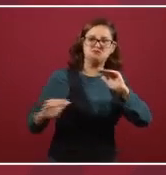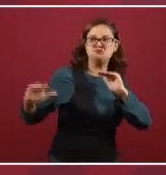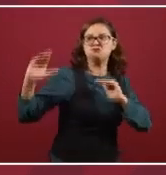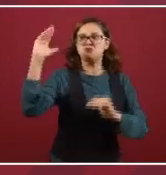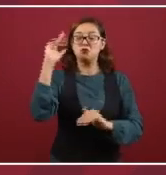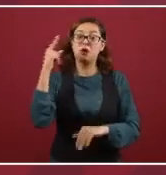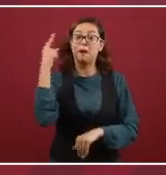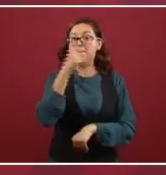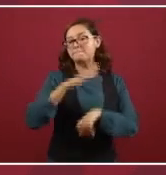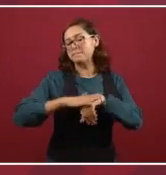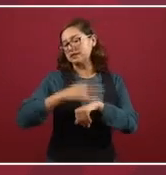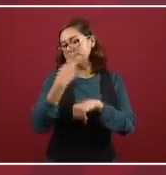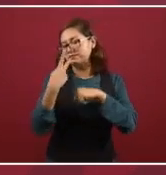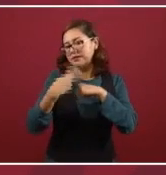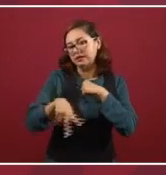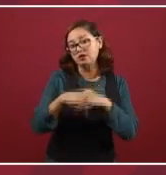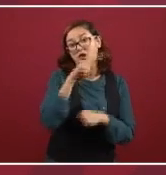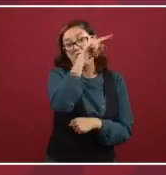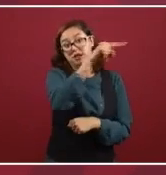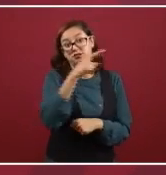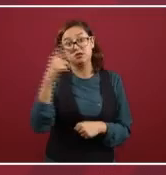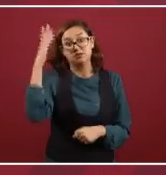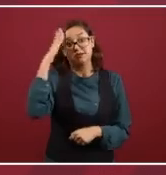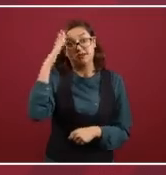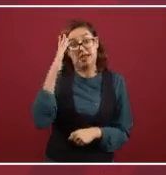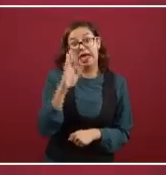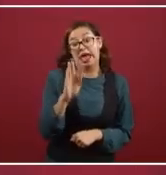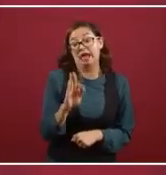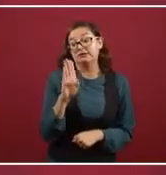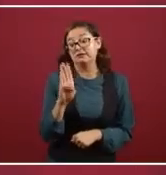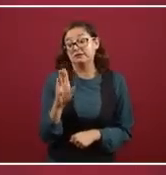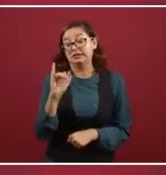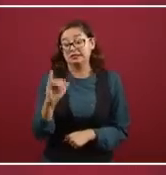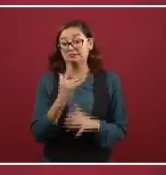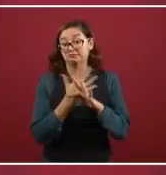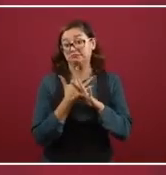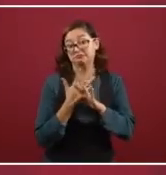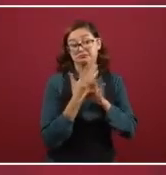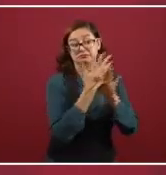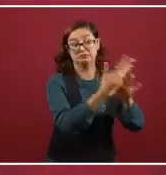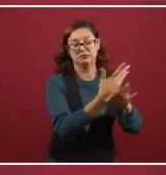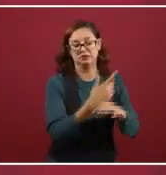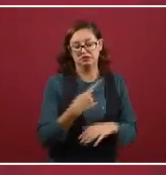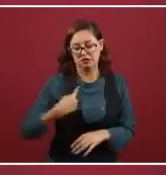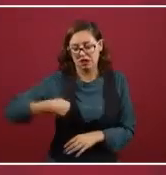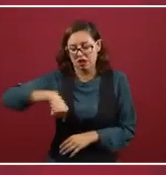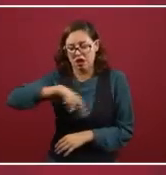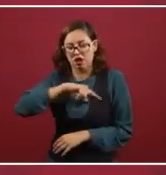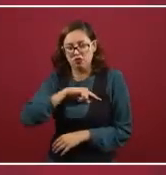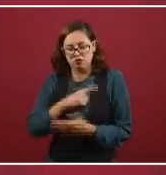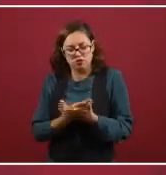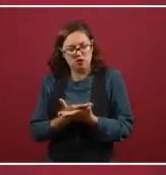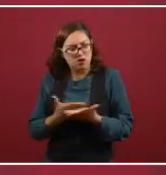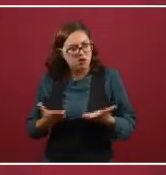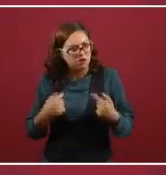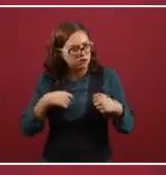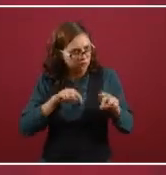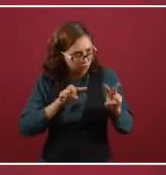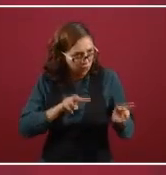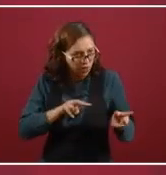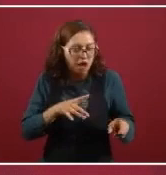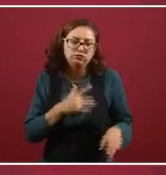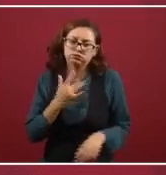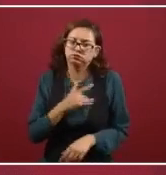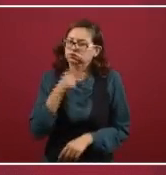Congreso. Y por esa razón, México está considerando este acto como un acto de terrorismo